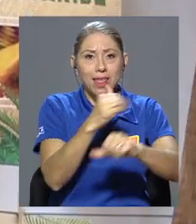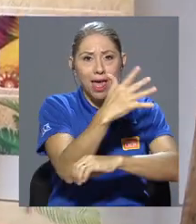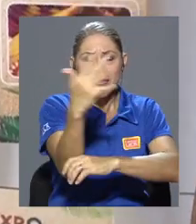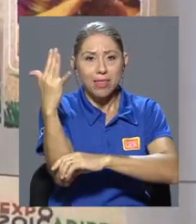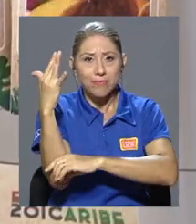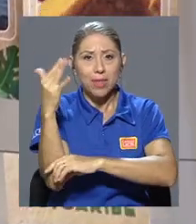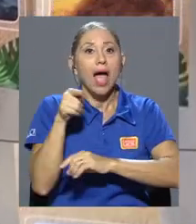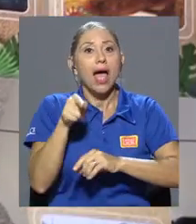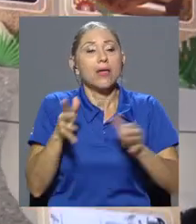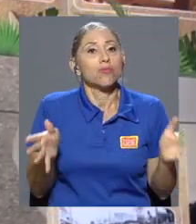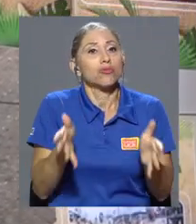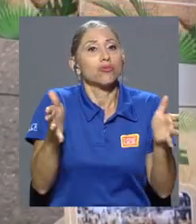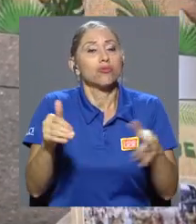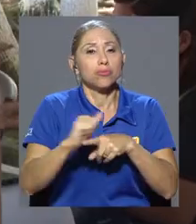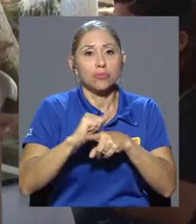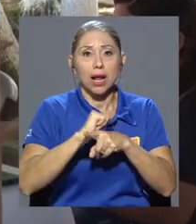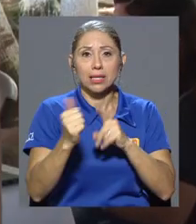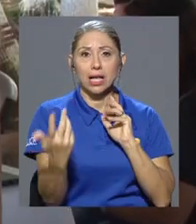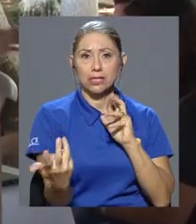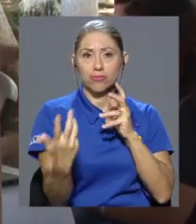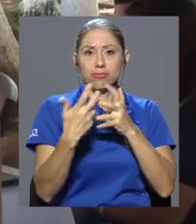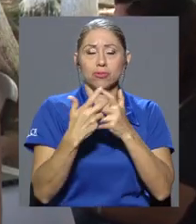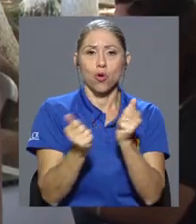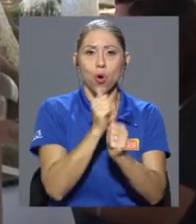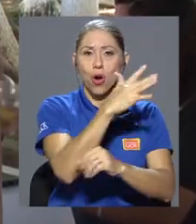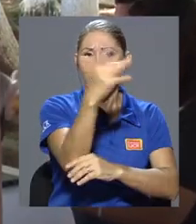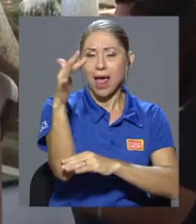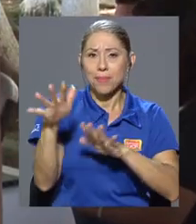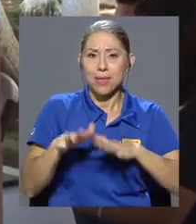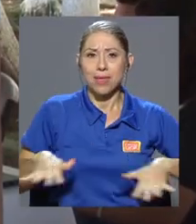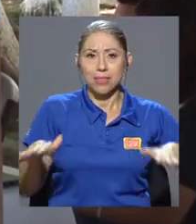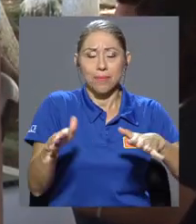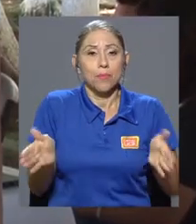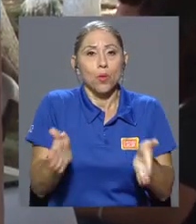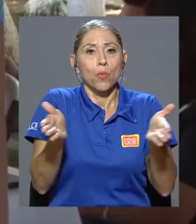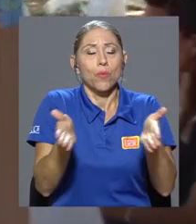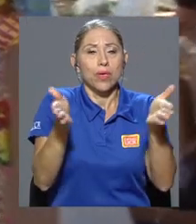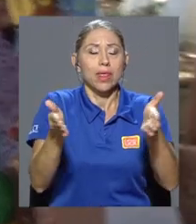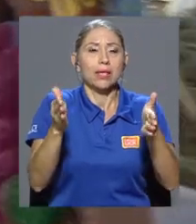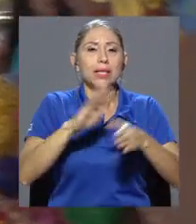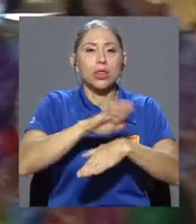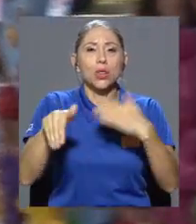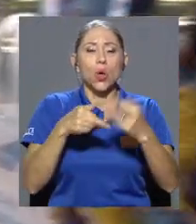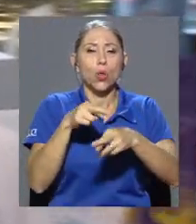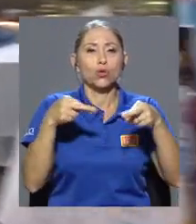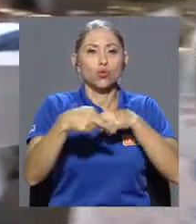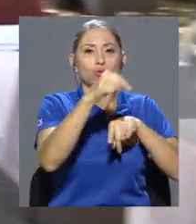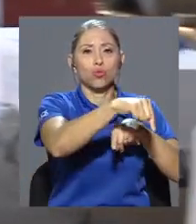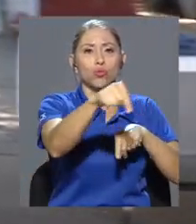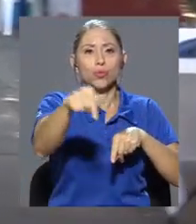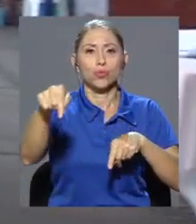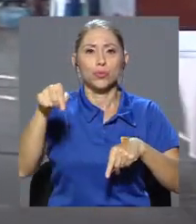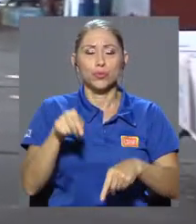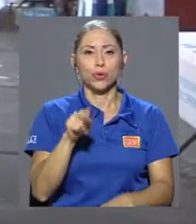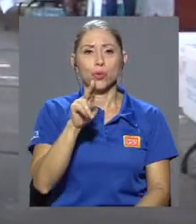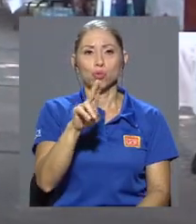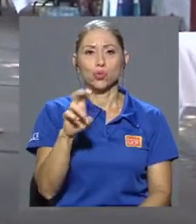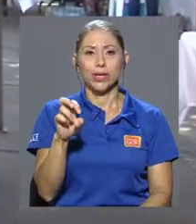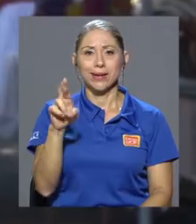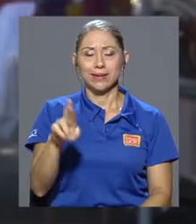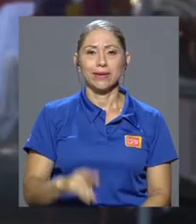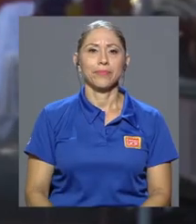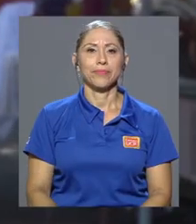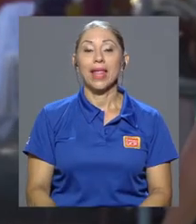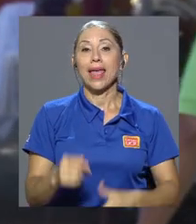implementación de prácticas amigables con el ambiente promovidas por la ugr en todas sus sedes y recintos tenemos